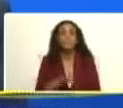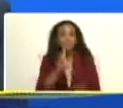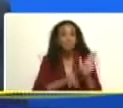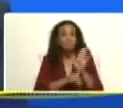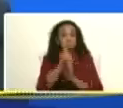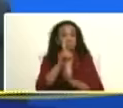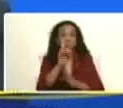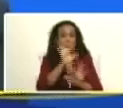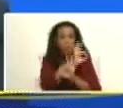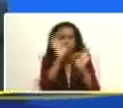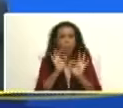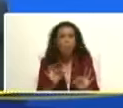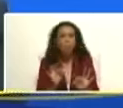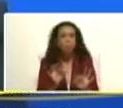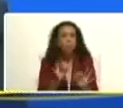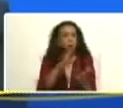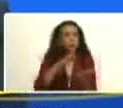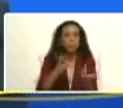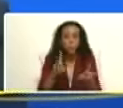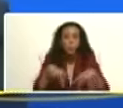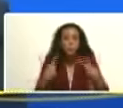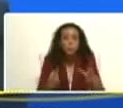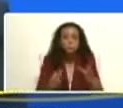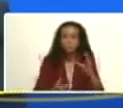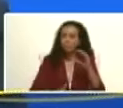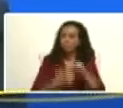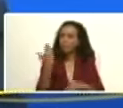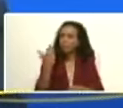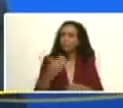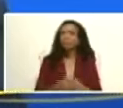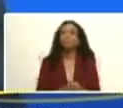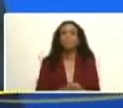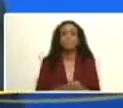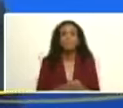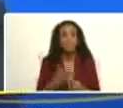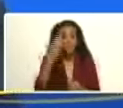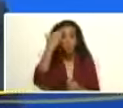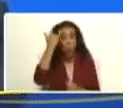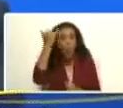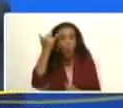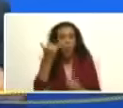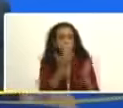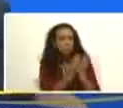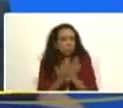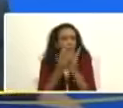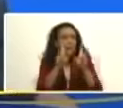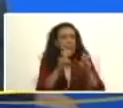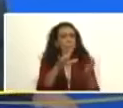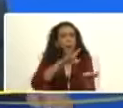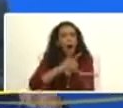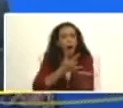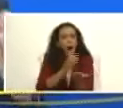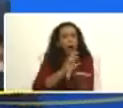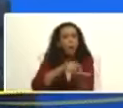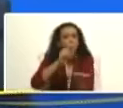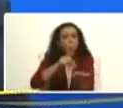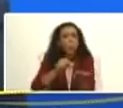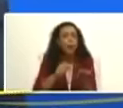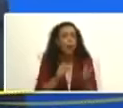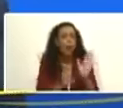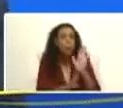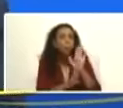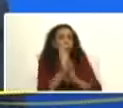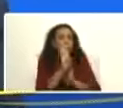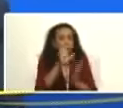desarrollada, distinta, nueva. Desarrolló muy bien los estudios sobre ese tema, la tesis sobre el